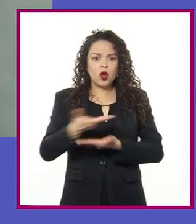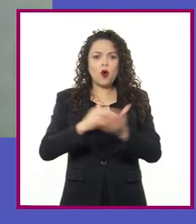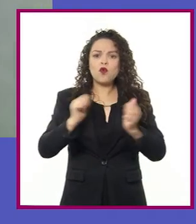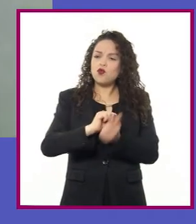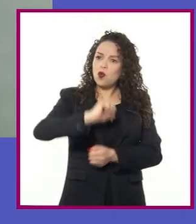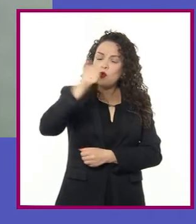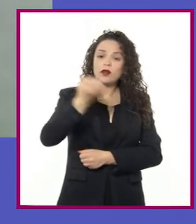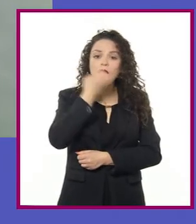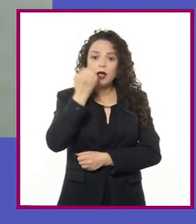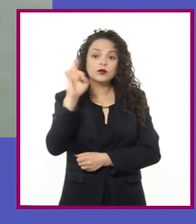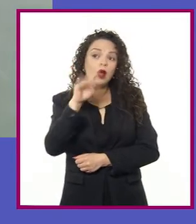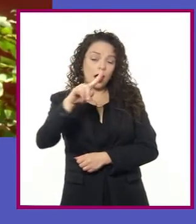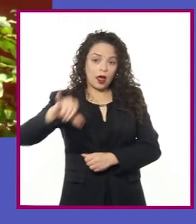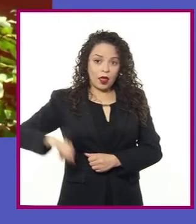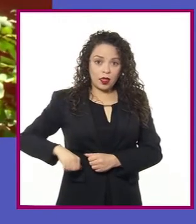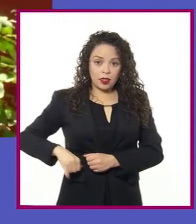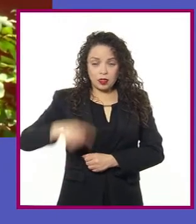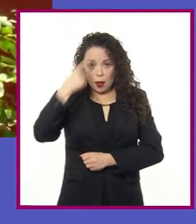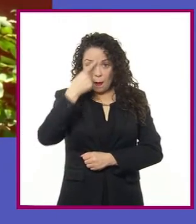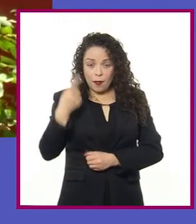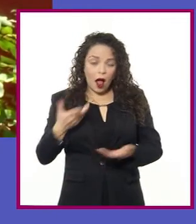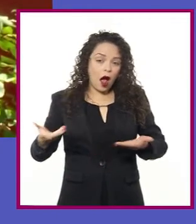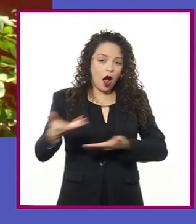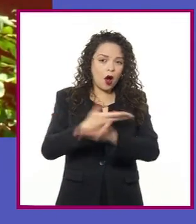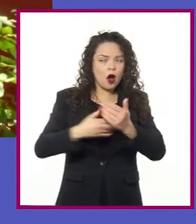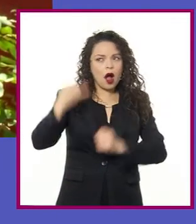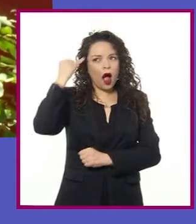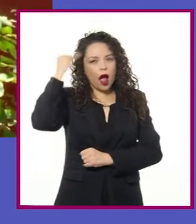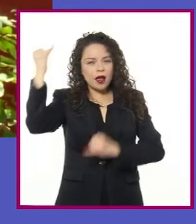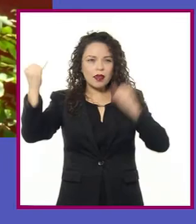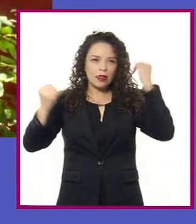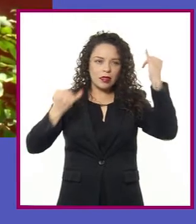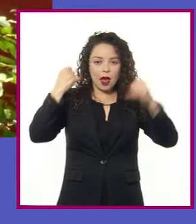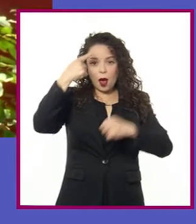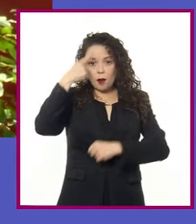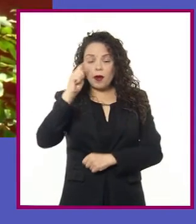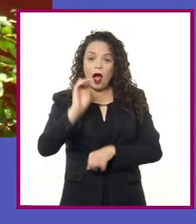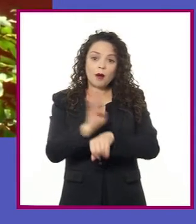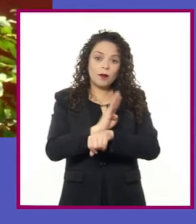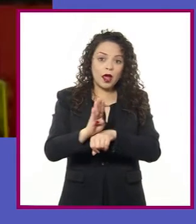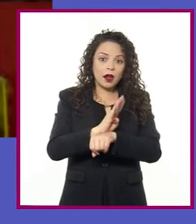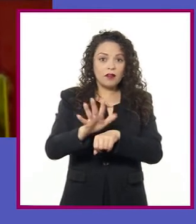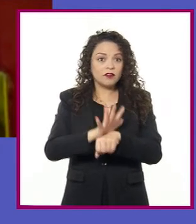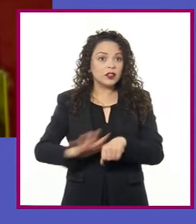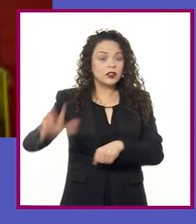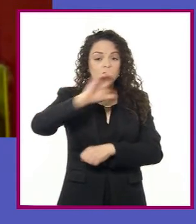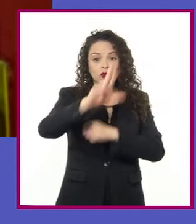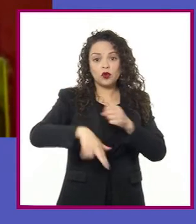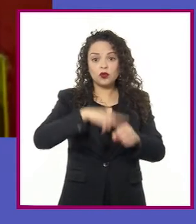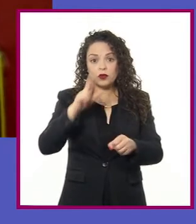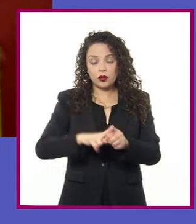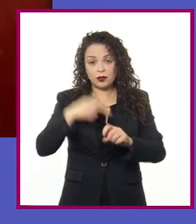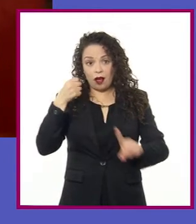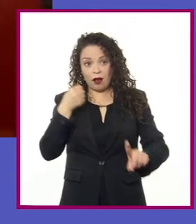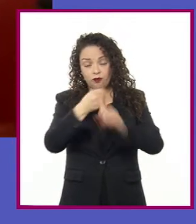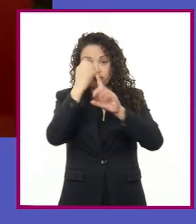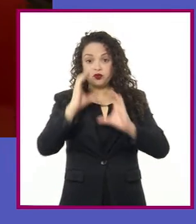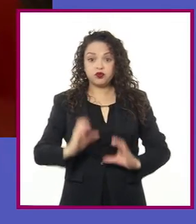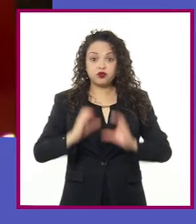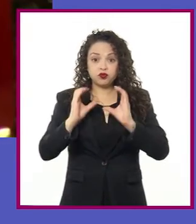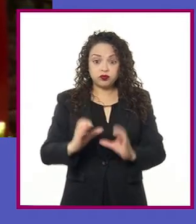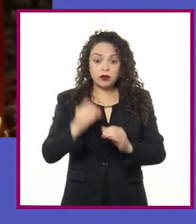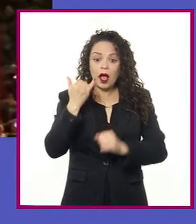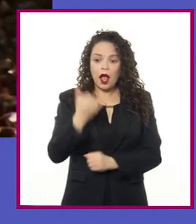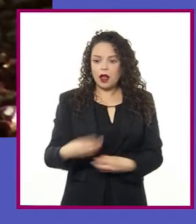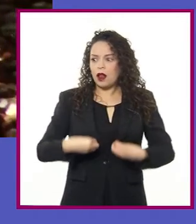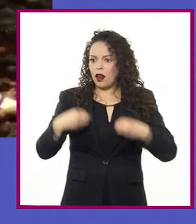para enriquecer el intercambio de ideas a favor de los ecosistemas y para producir un impacto en el medio ambiente y en la vida